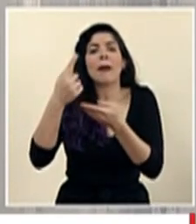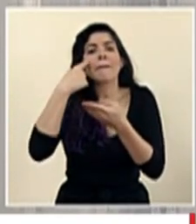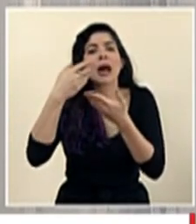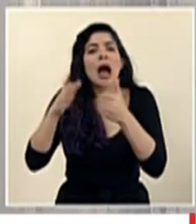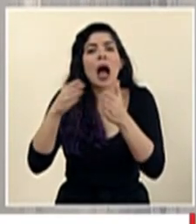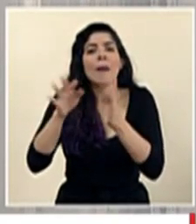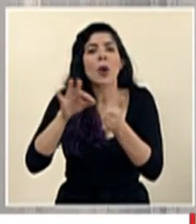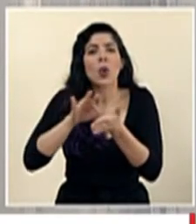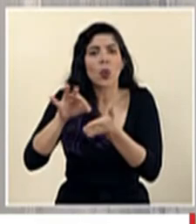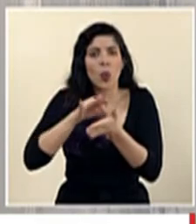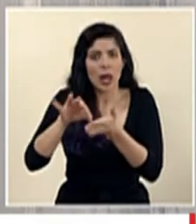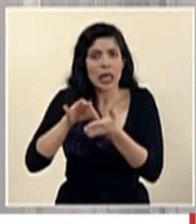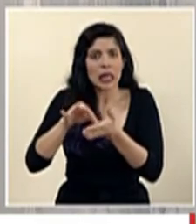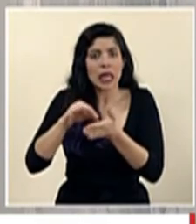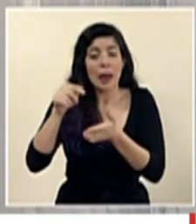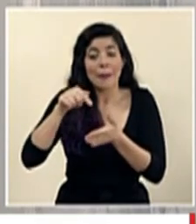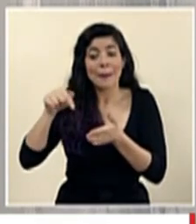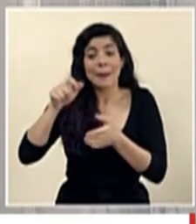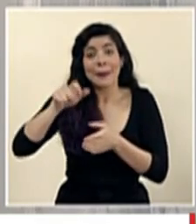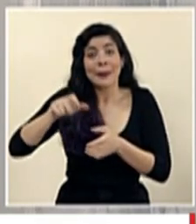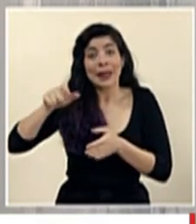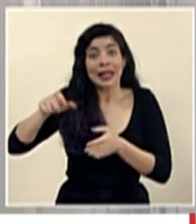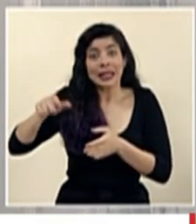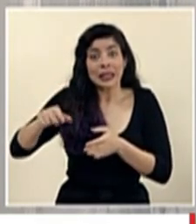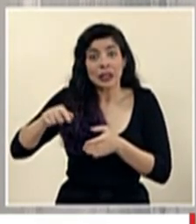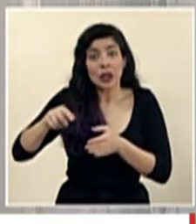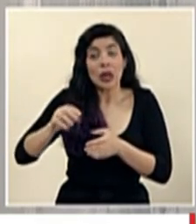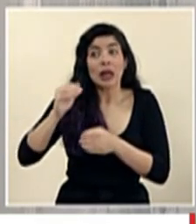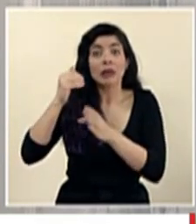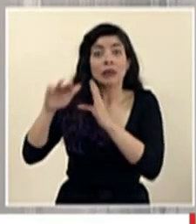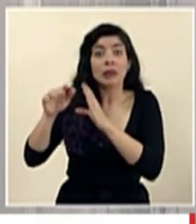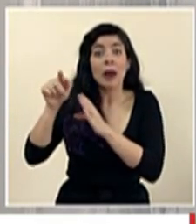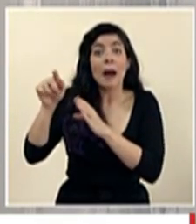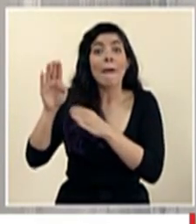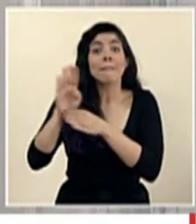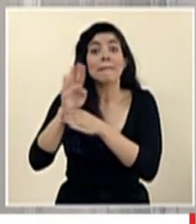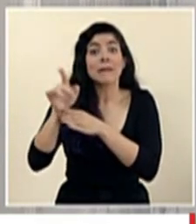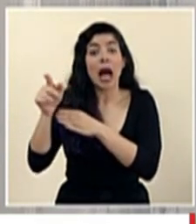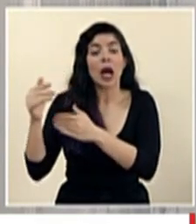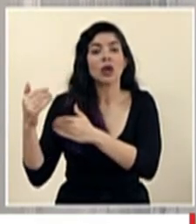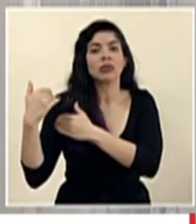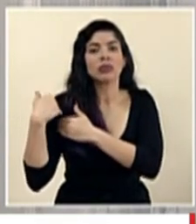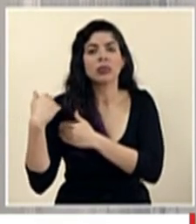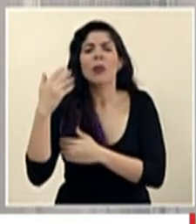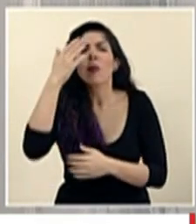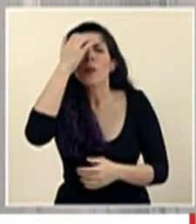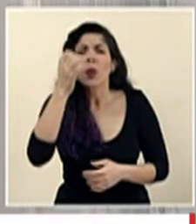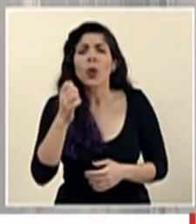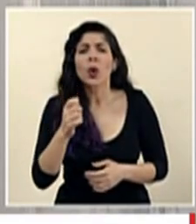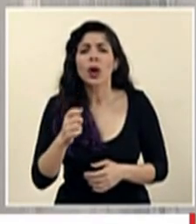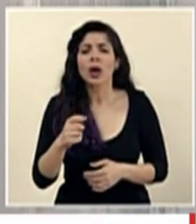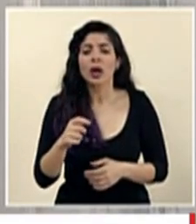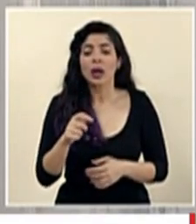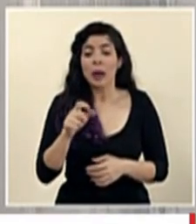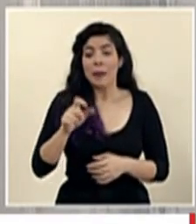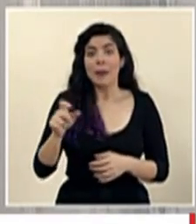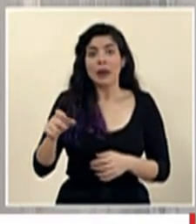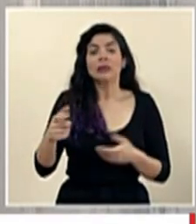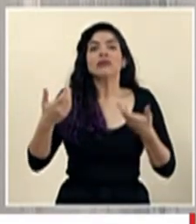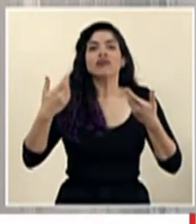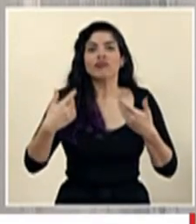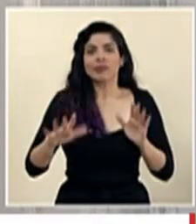de cuenta, donde estas personas que se han enviado a los bancos es precisamente también porque ya cuentan